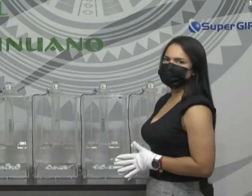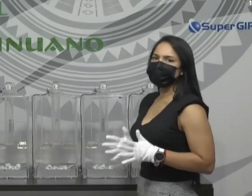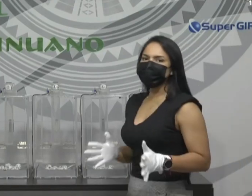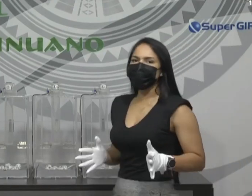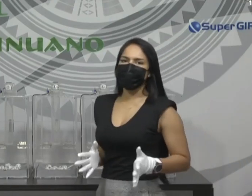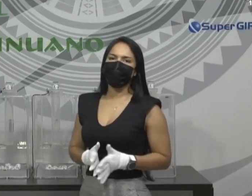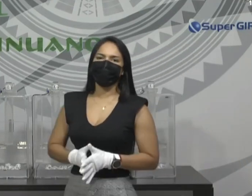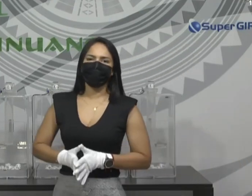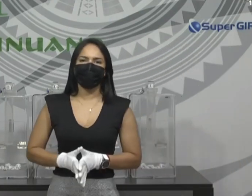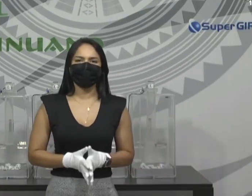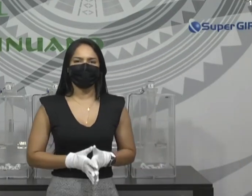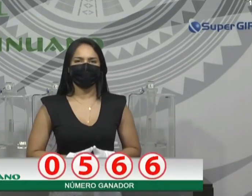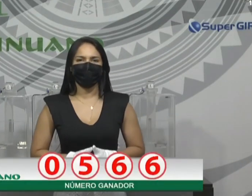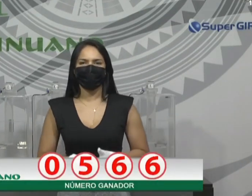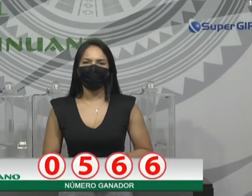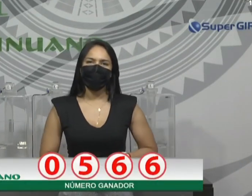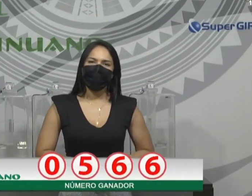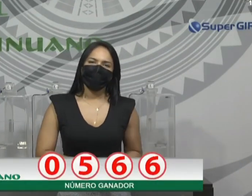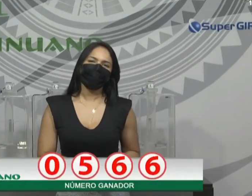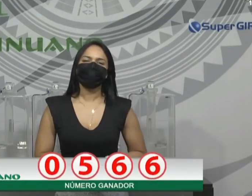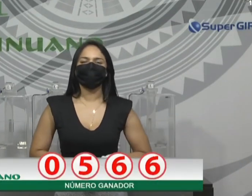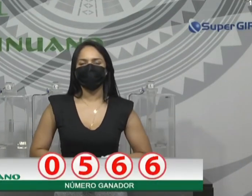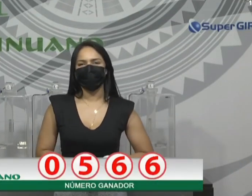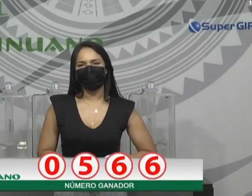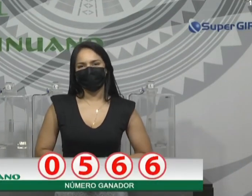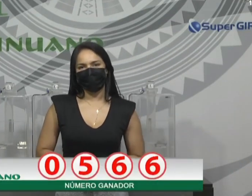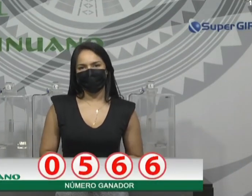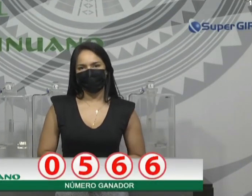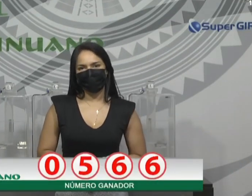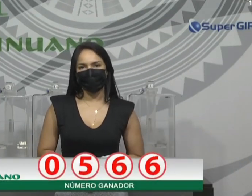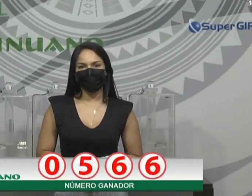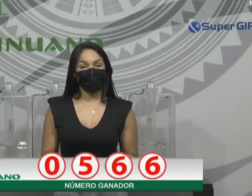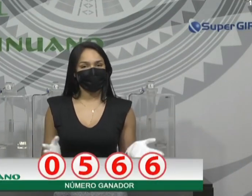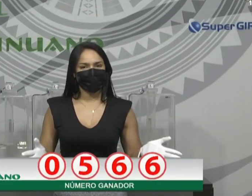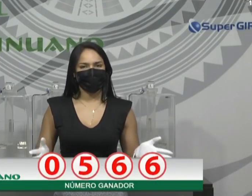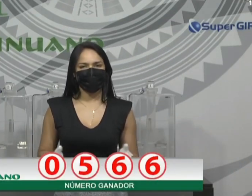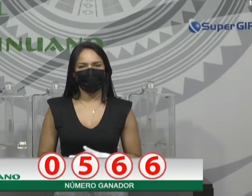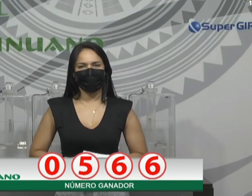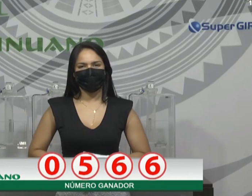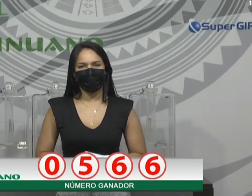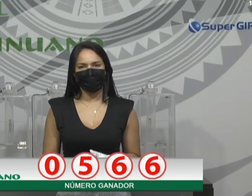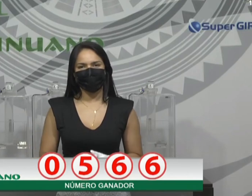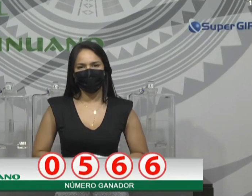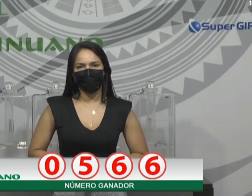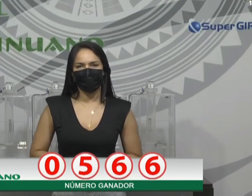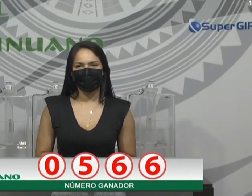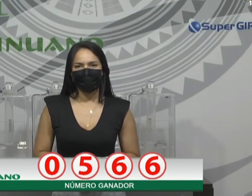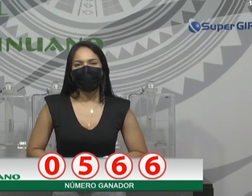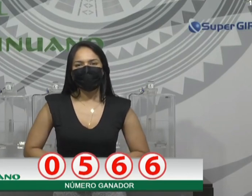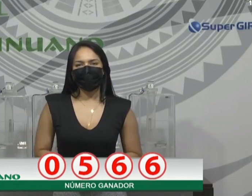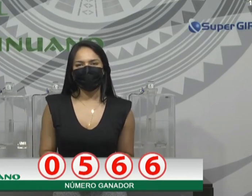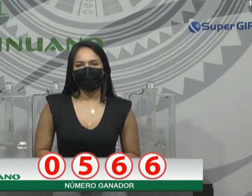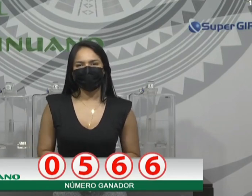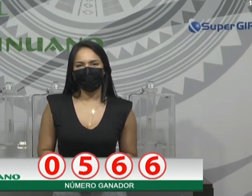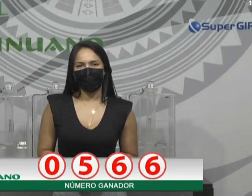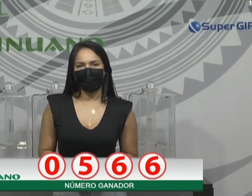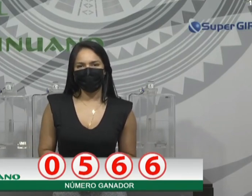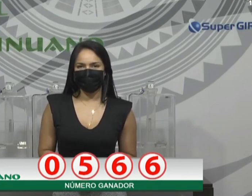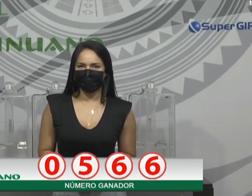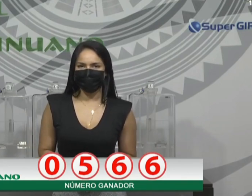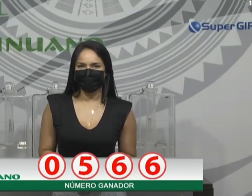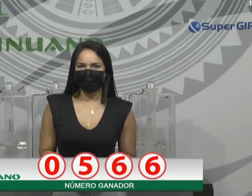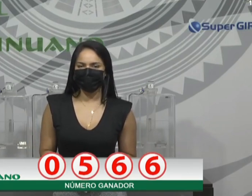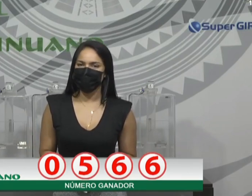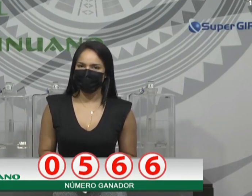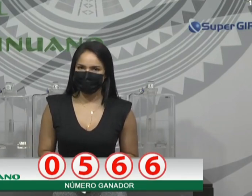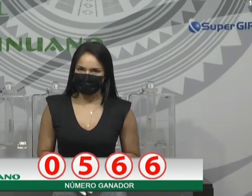0566 es el número ganador de la tarde de hoy. Felicitaciones a todas las personas que tuvieron suerte con este número. Si usted no fue una